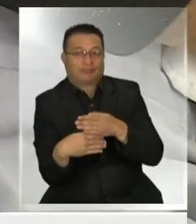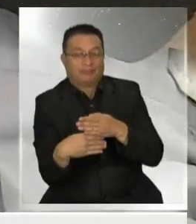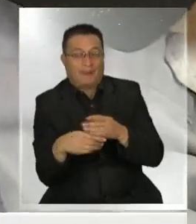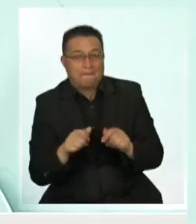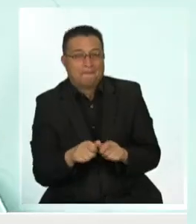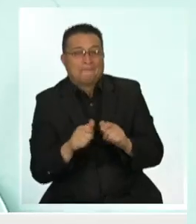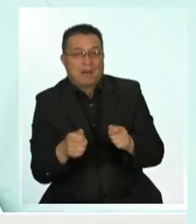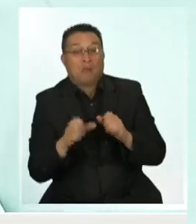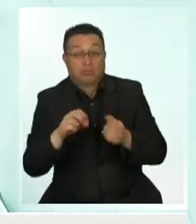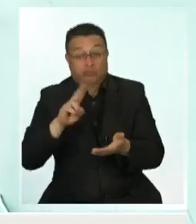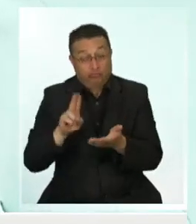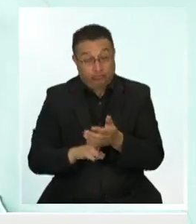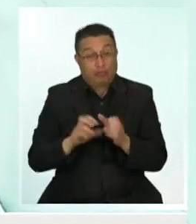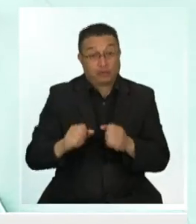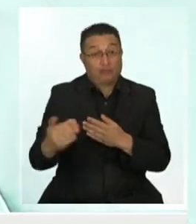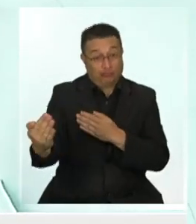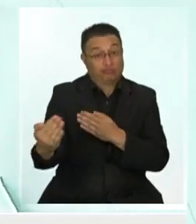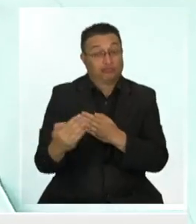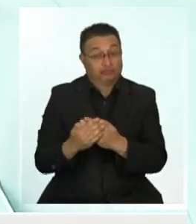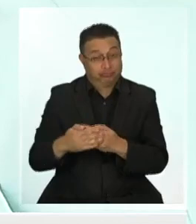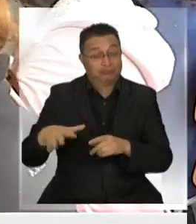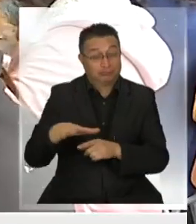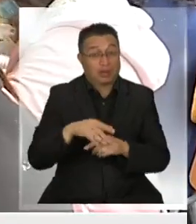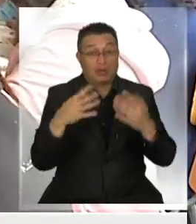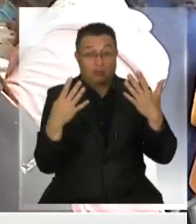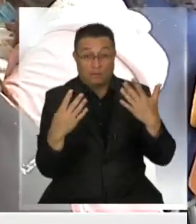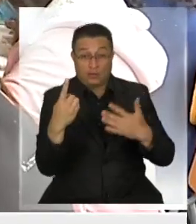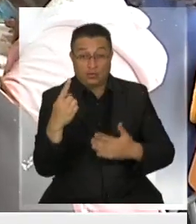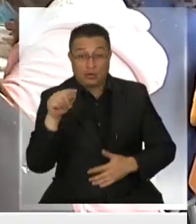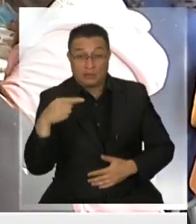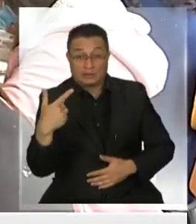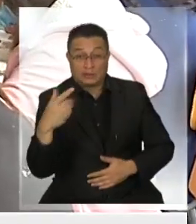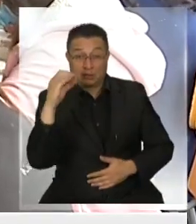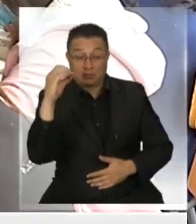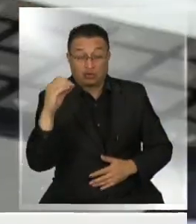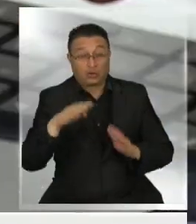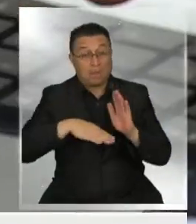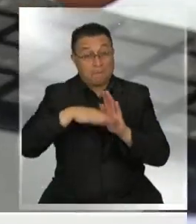una realidad en un contexto en el que el 91,7% de los